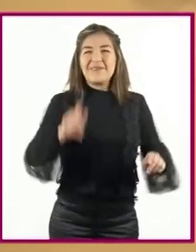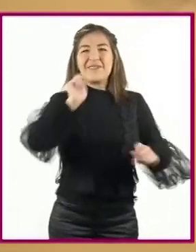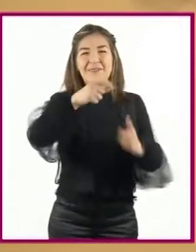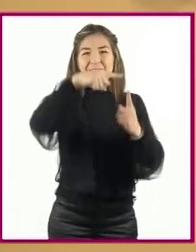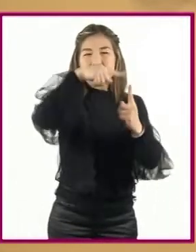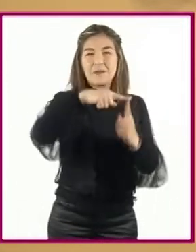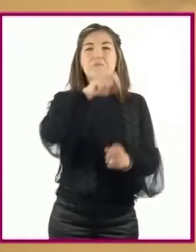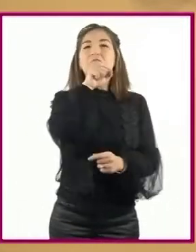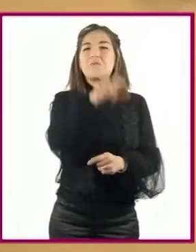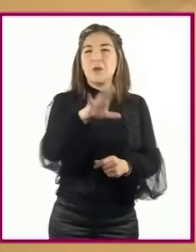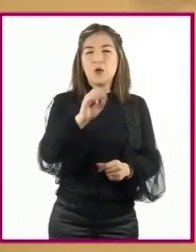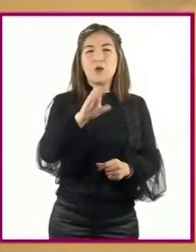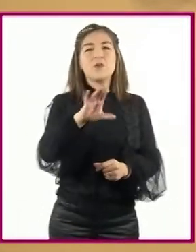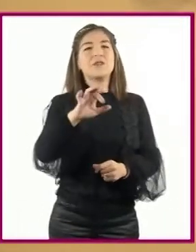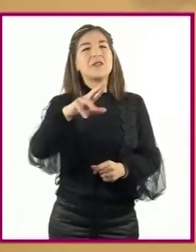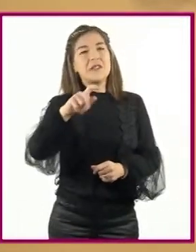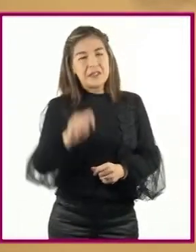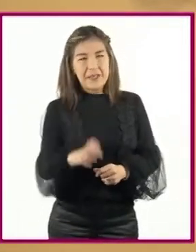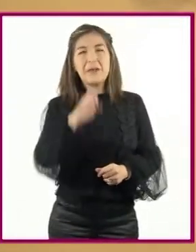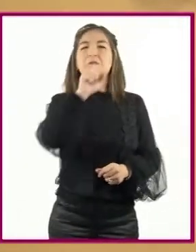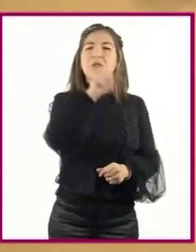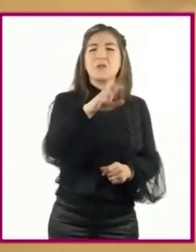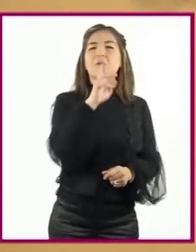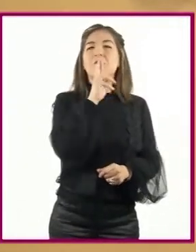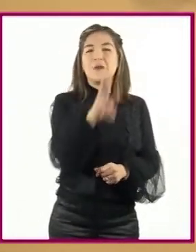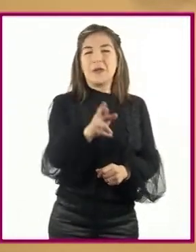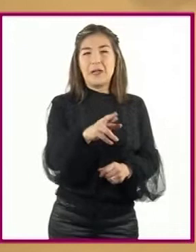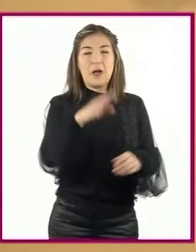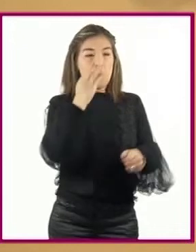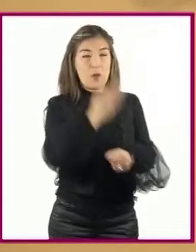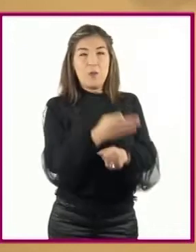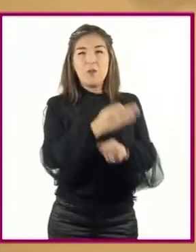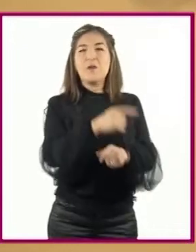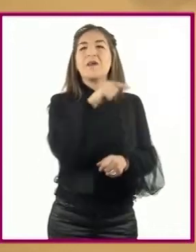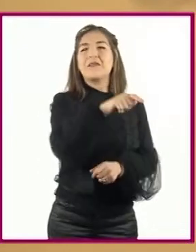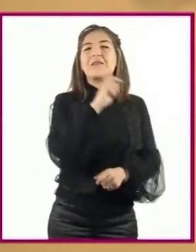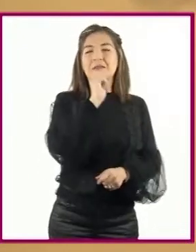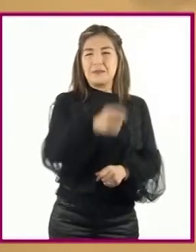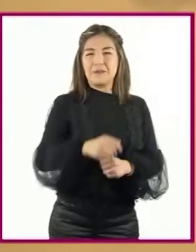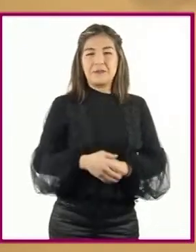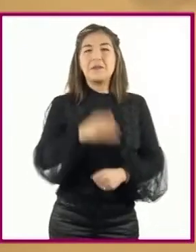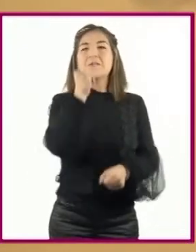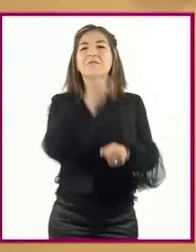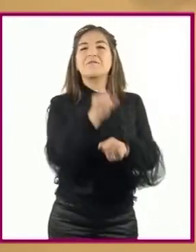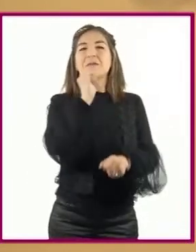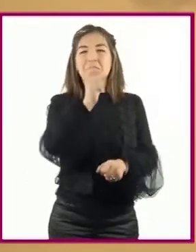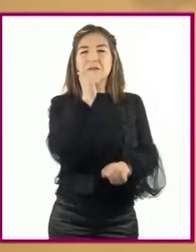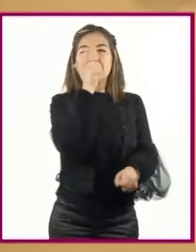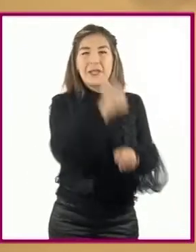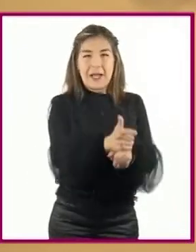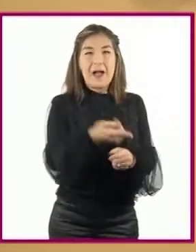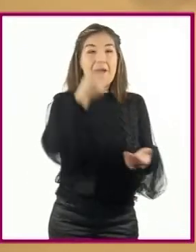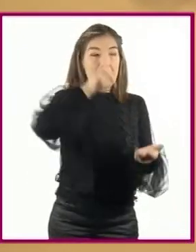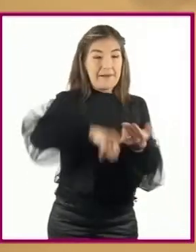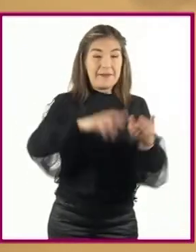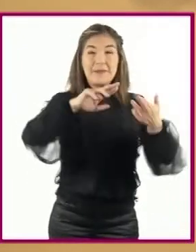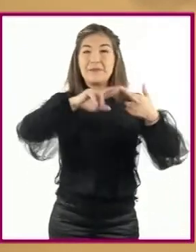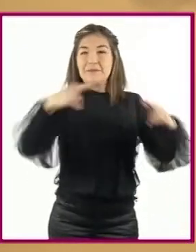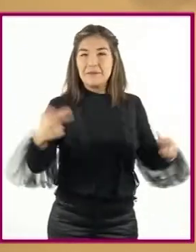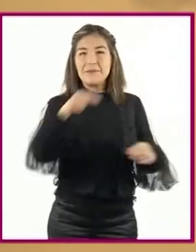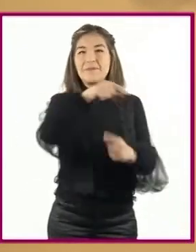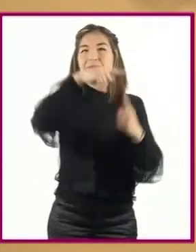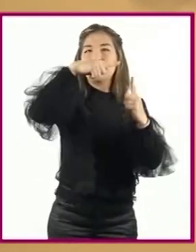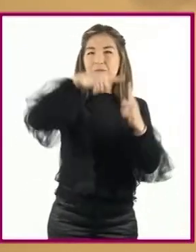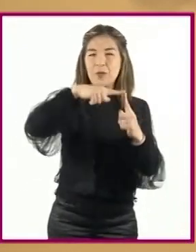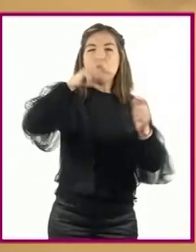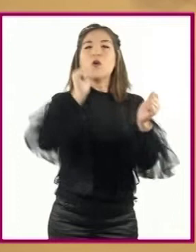divisiones tienen el mismo cociente o resultado. En estos casos particulares, identificamos que hay una relación multiplicativa entre el